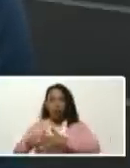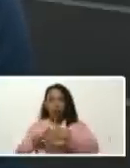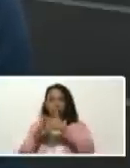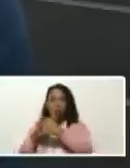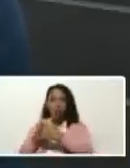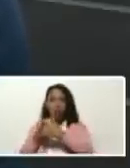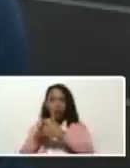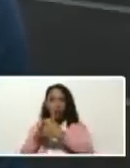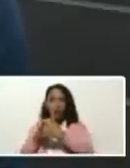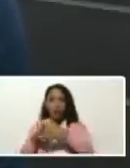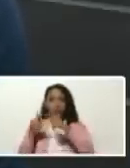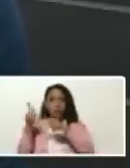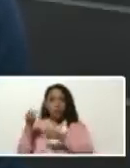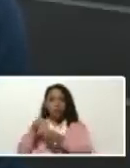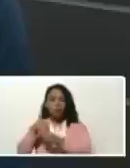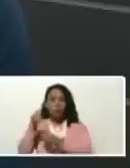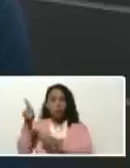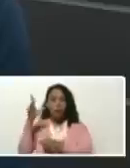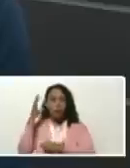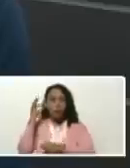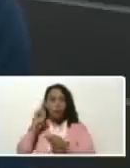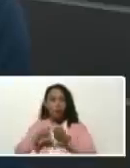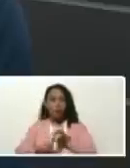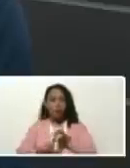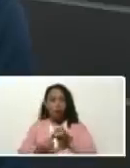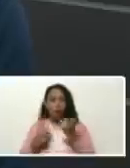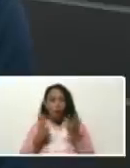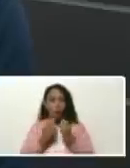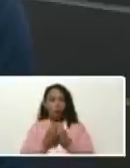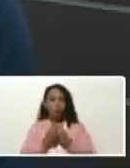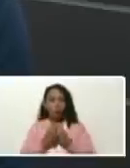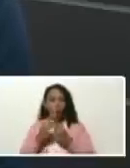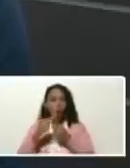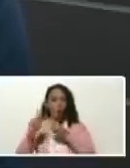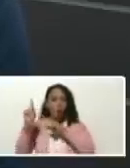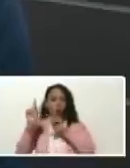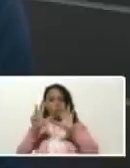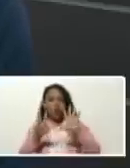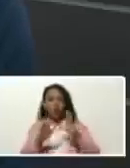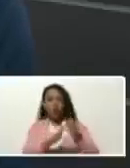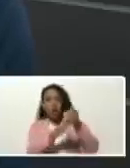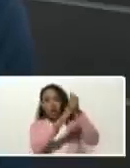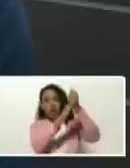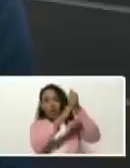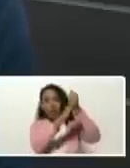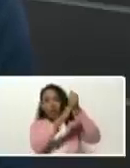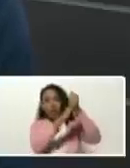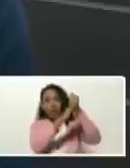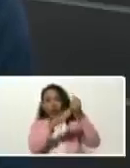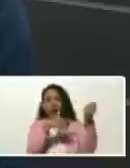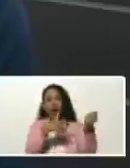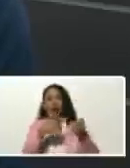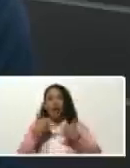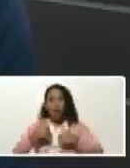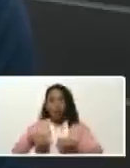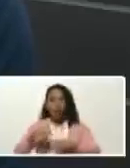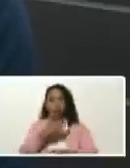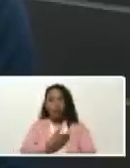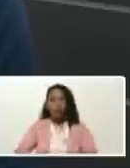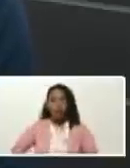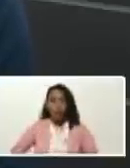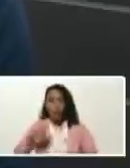Alexa y ahí estará Camila fabri de zaff junto con los otros ocho delegados Nicolás Ernesto maduro Francisco